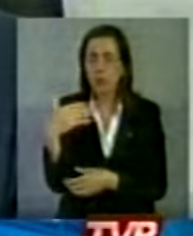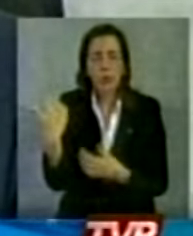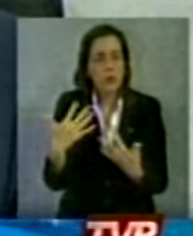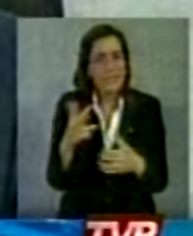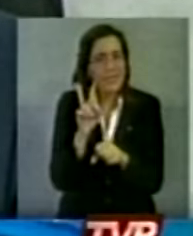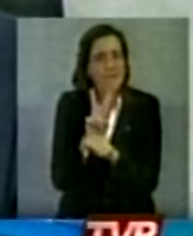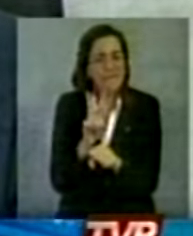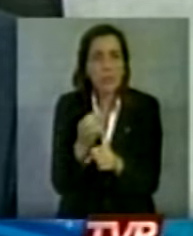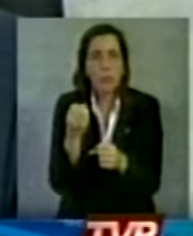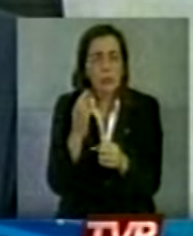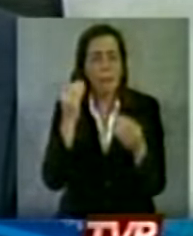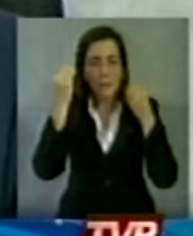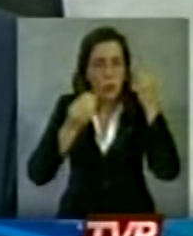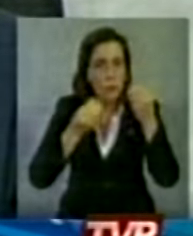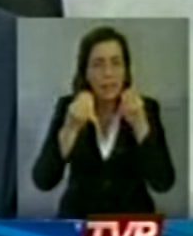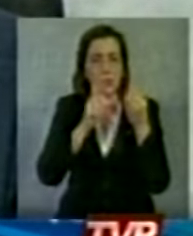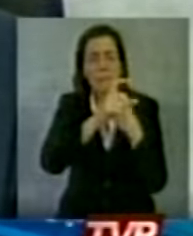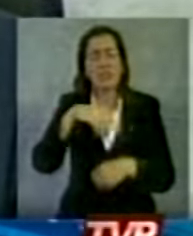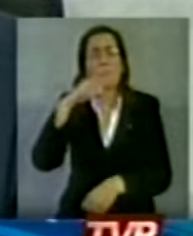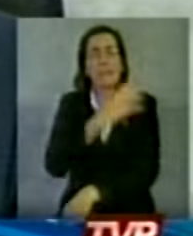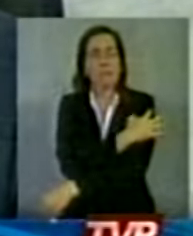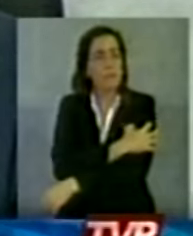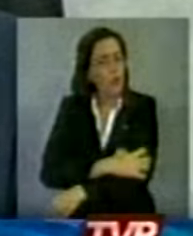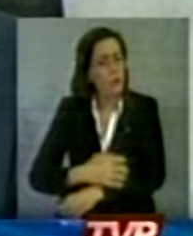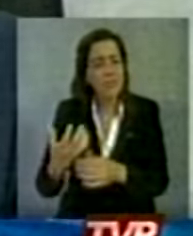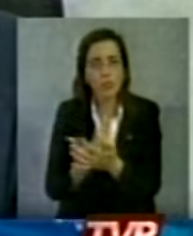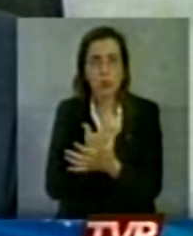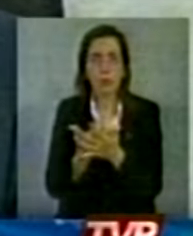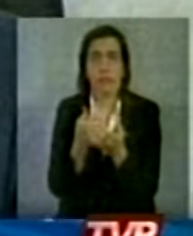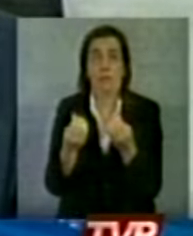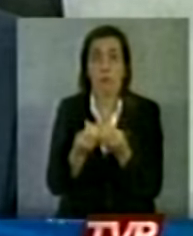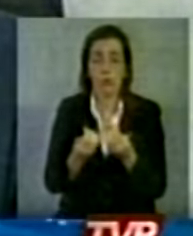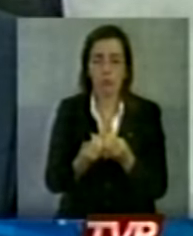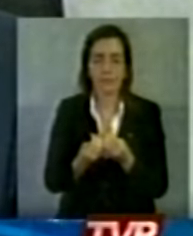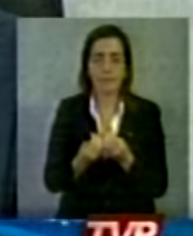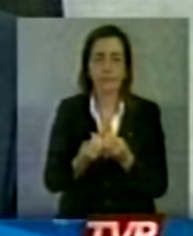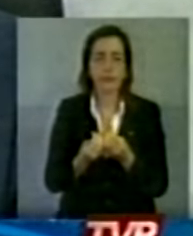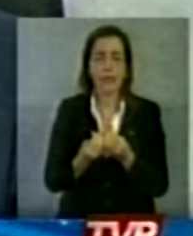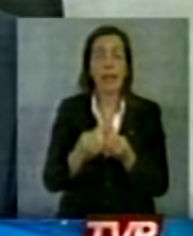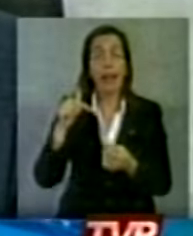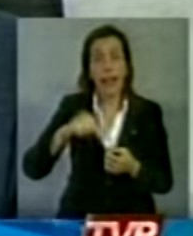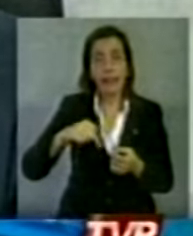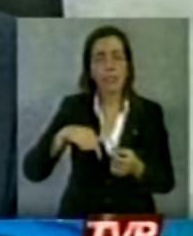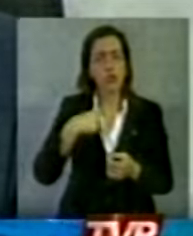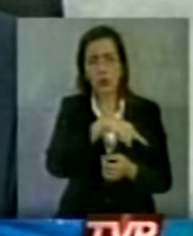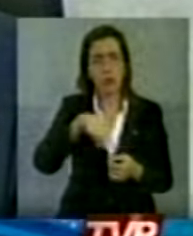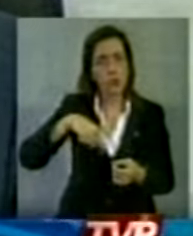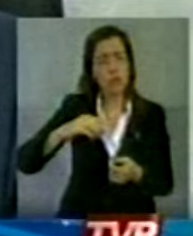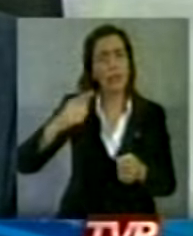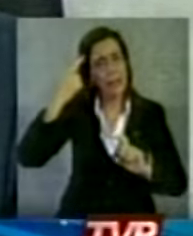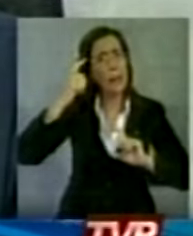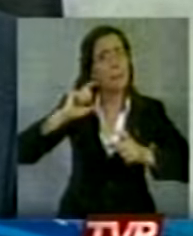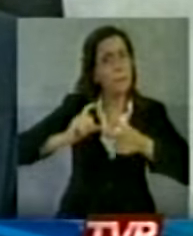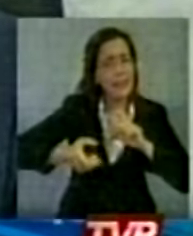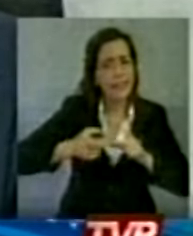modo especial a los más débiles del planeta. Tanto la experiencia común de la vida ordinaria como